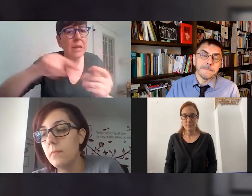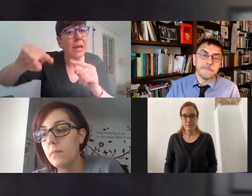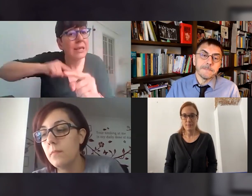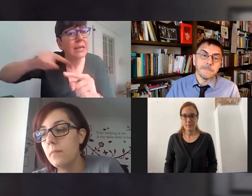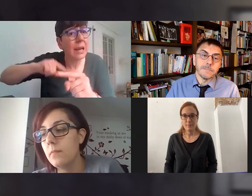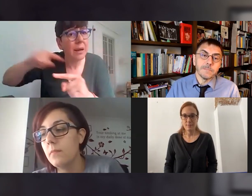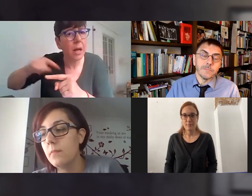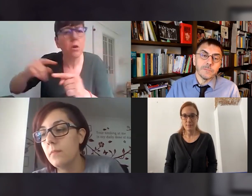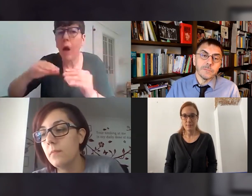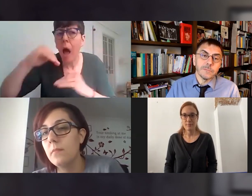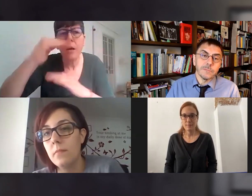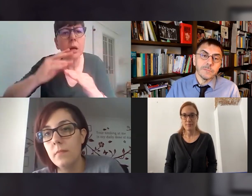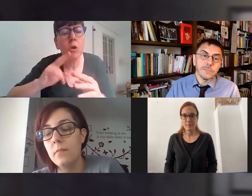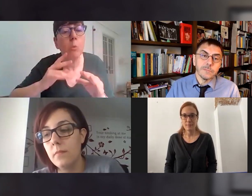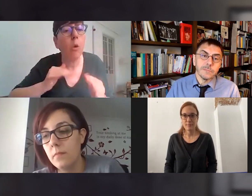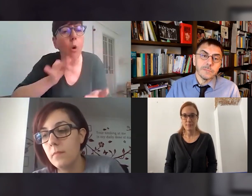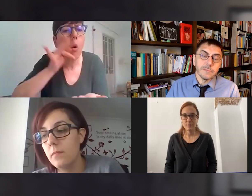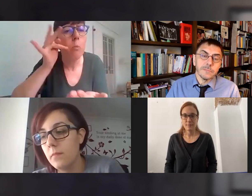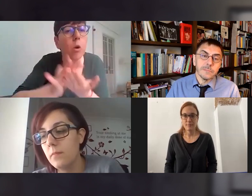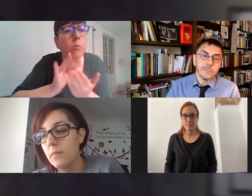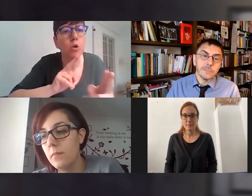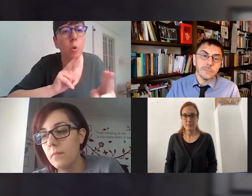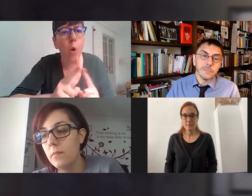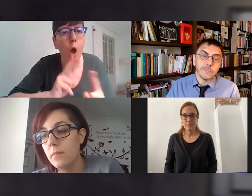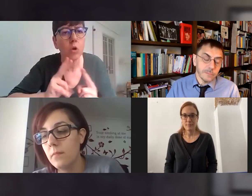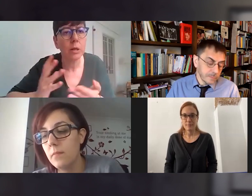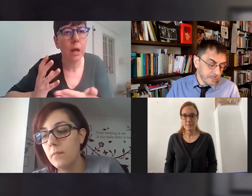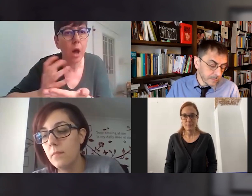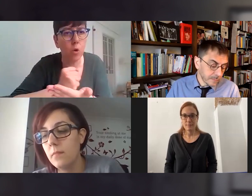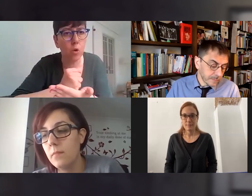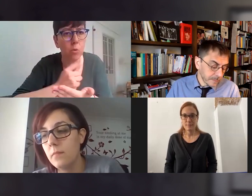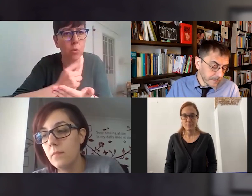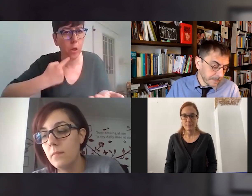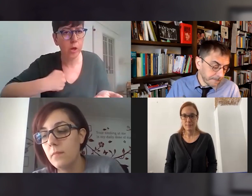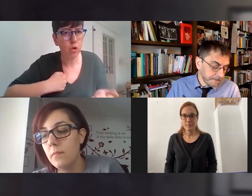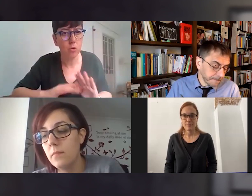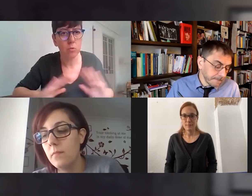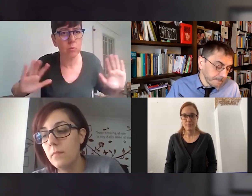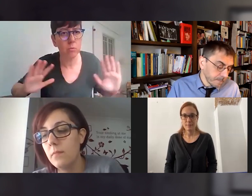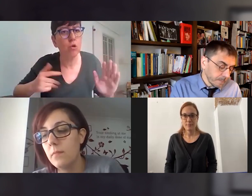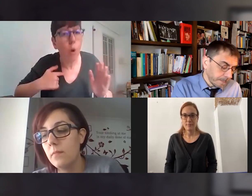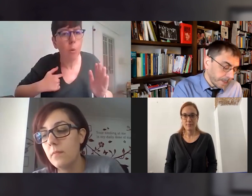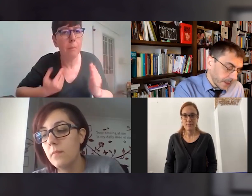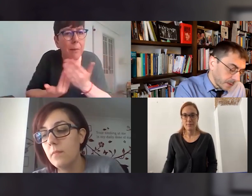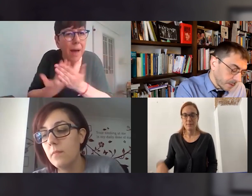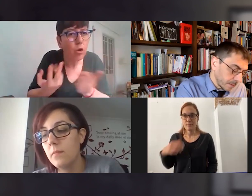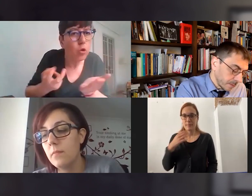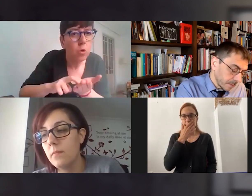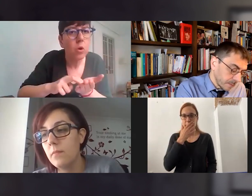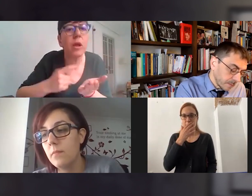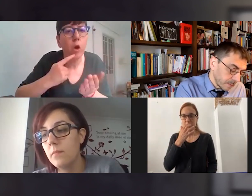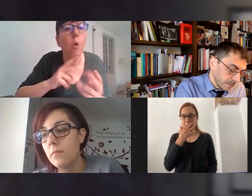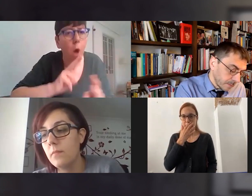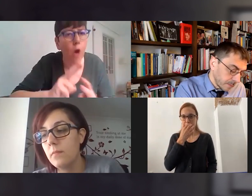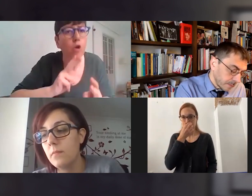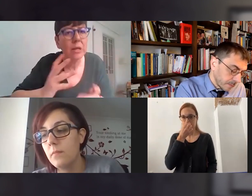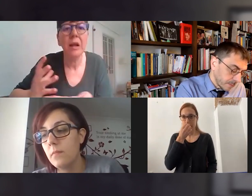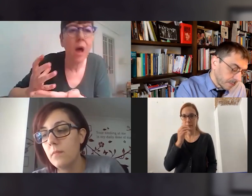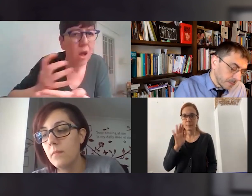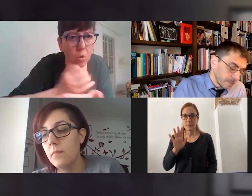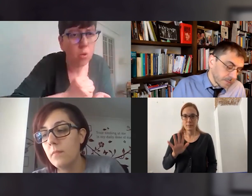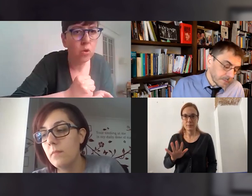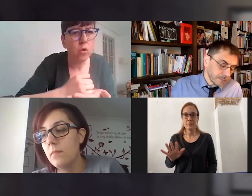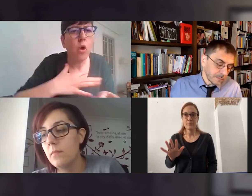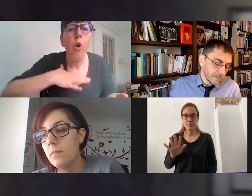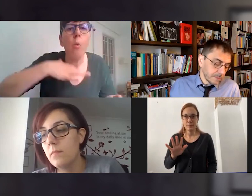a muchas demandas. Actualmente, con esta crisis sanitaria y económica y social, hay mucha incertidumbre, hay muchas dudas, y yo me